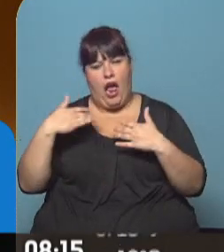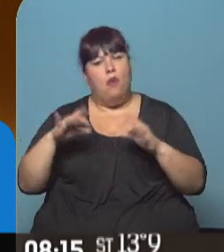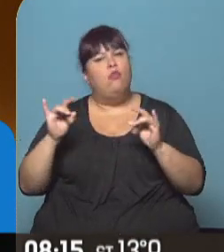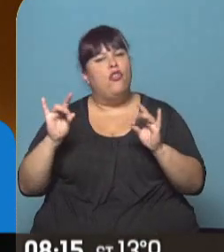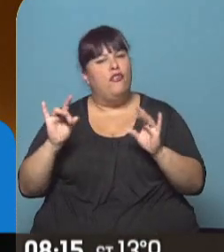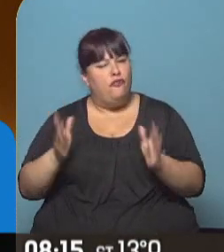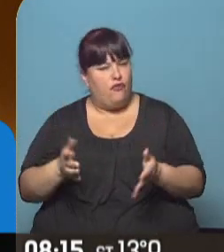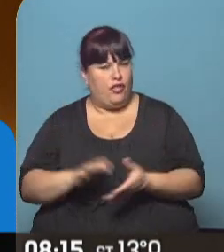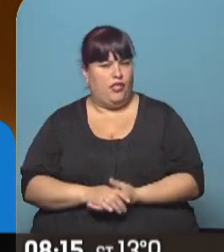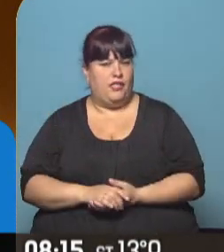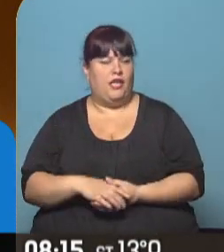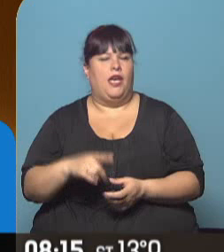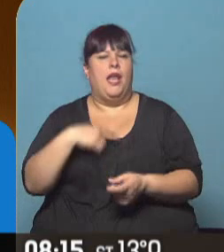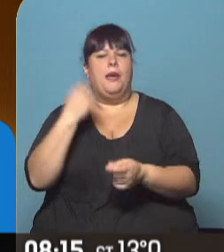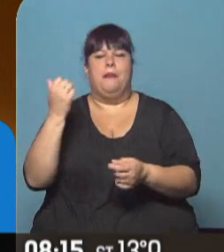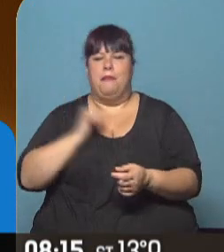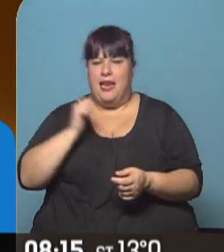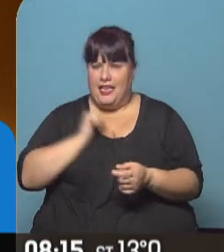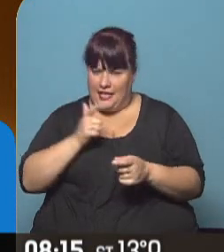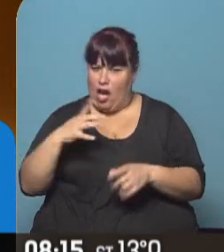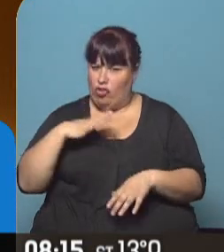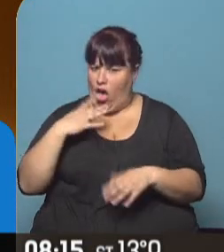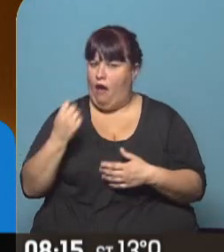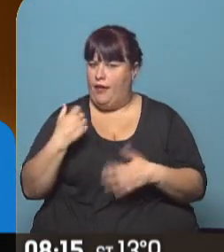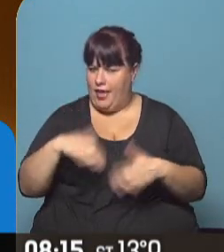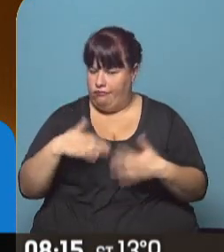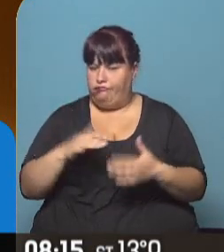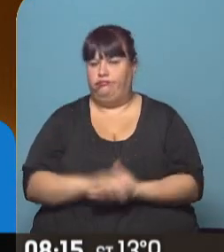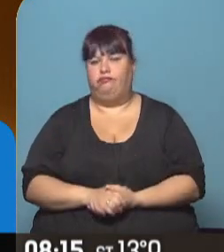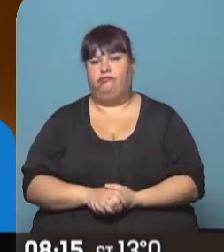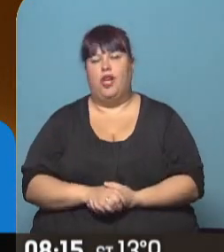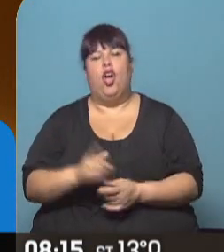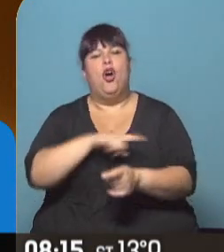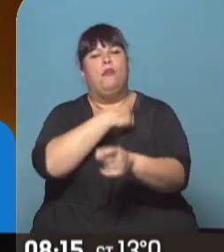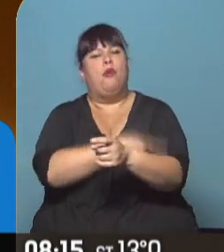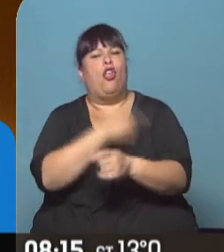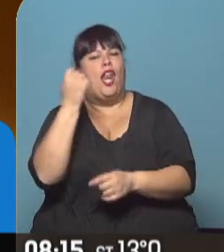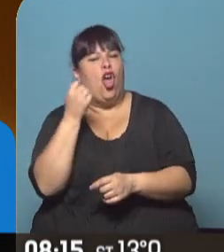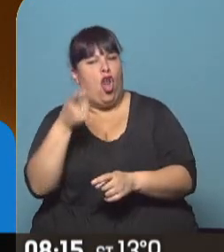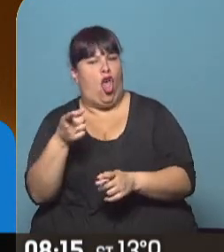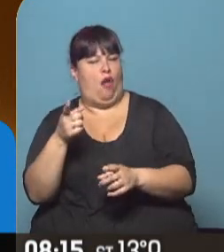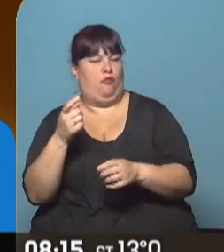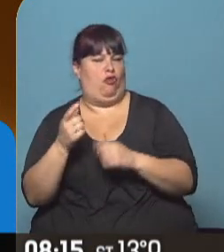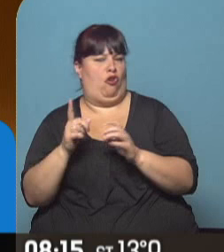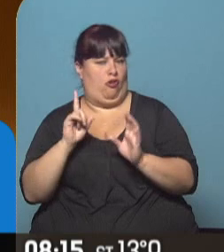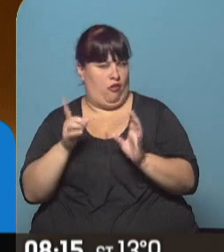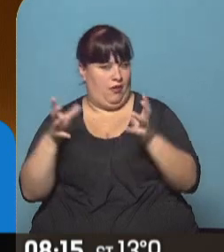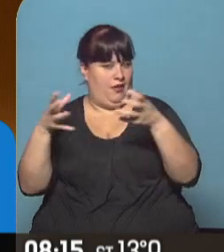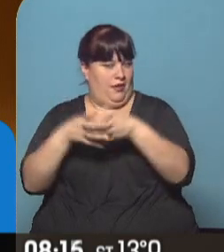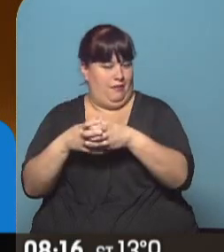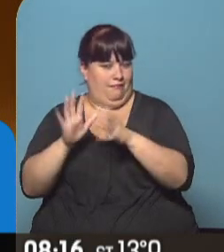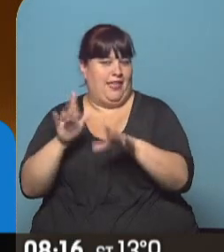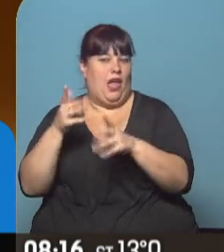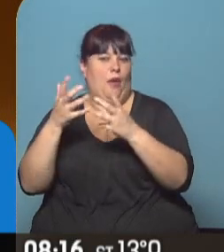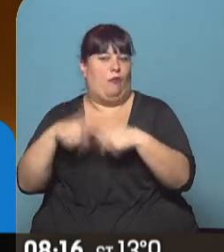muy complejo el el poder militar era todavía muy fuerte el poder económico está sistemáticamente